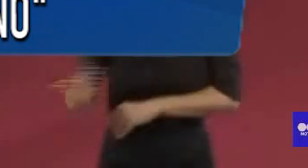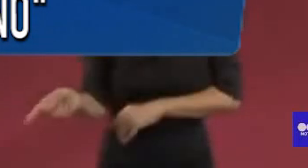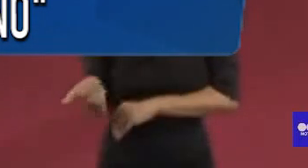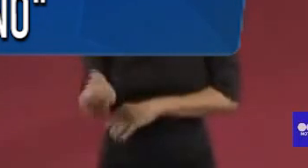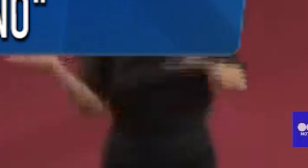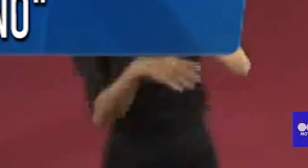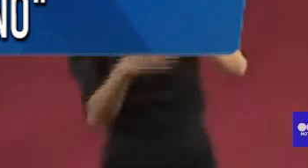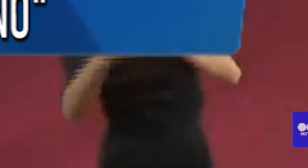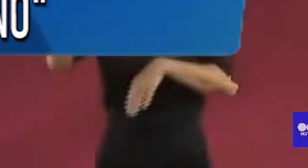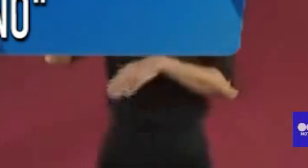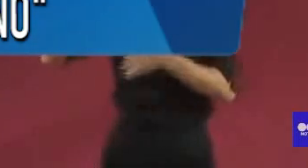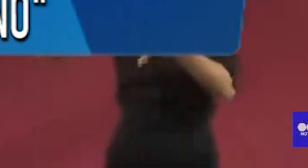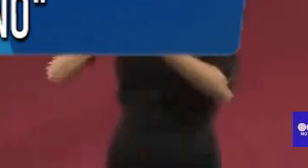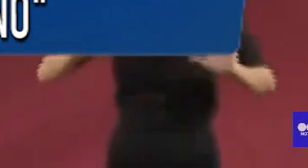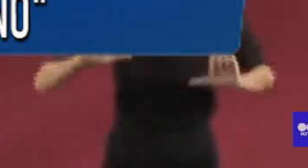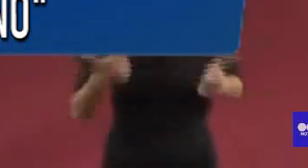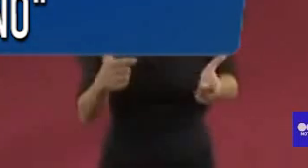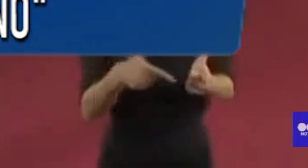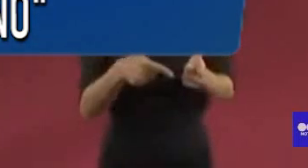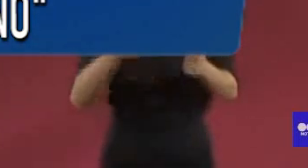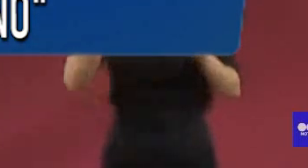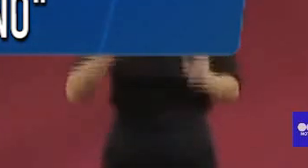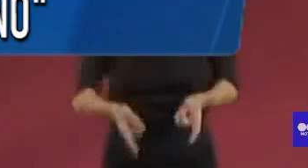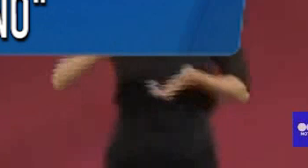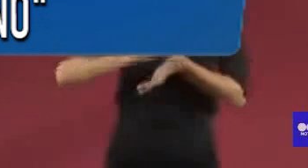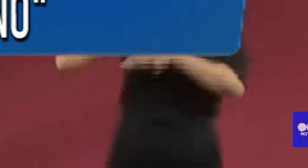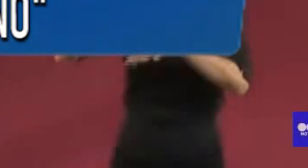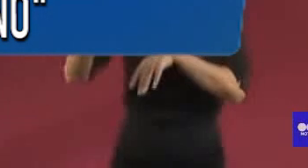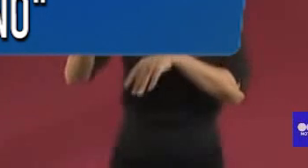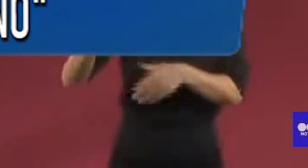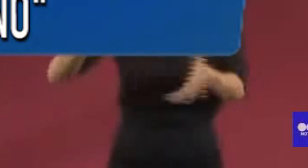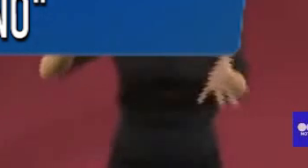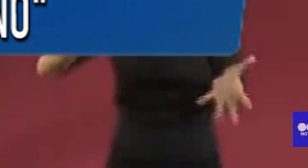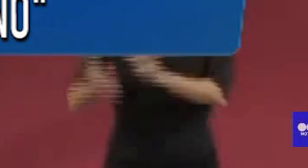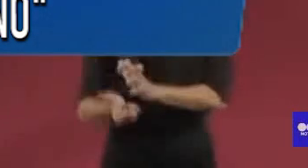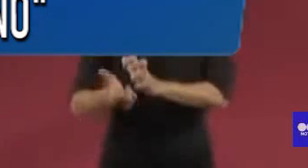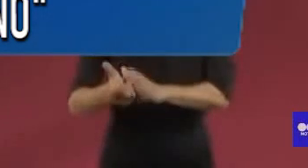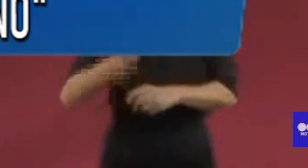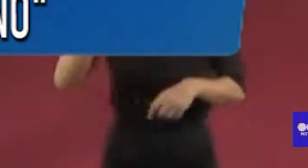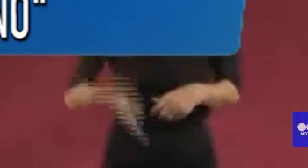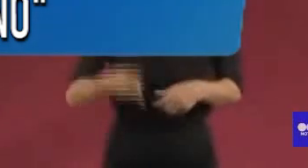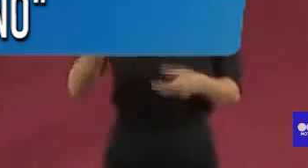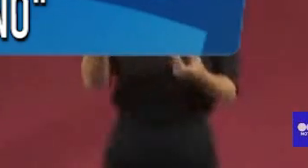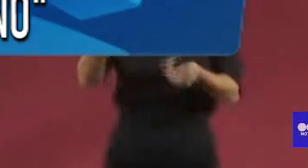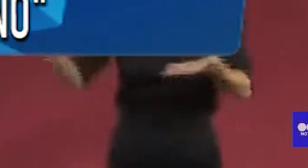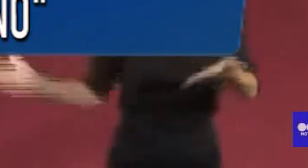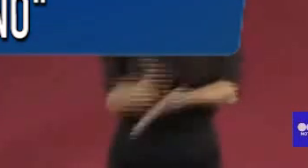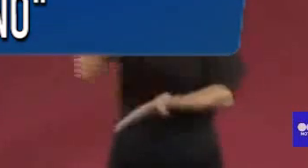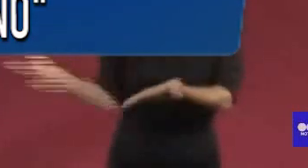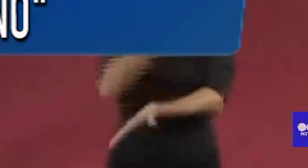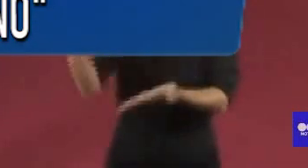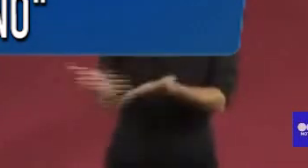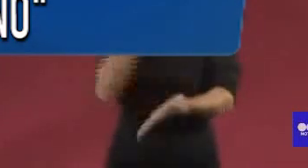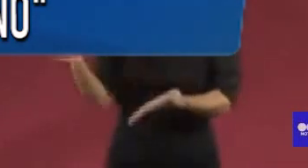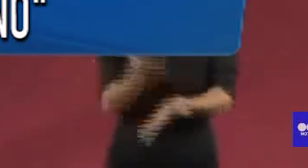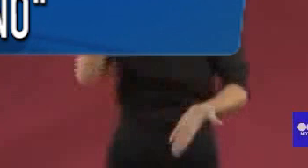haciéndole entender el potencial que tiene la vinicultura en términos de exportación porque por otro lado como dijimos el mercado interno